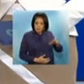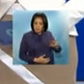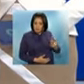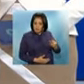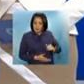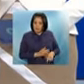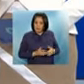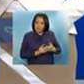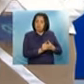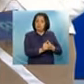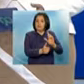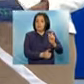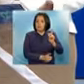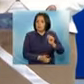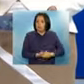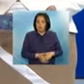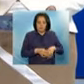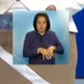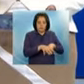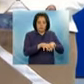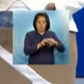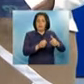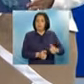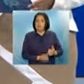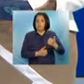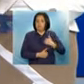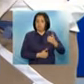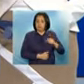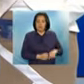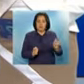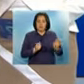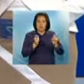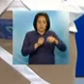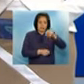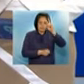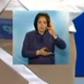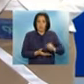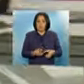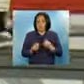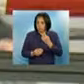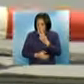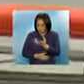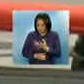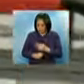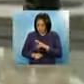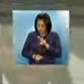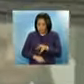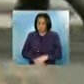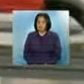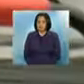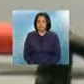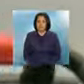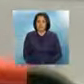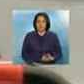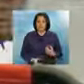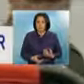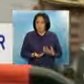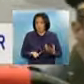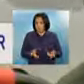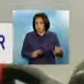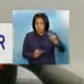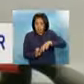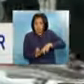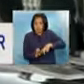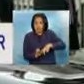encabezó el desfile por Fiestas Patrias. ¿Cómo vivió la ceremonia? A continuación los detalles. Va a subir al vehículo. Sobre un